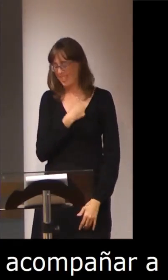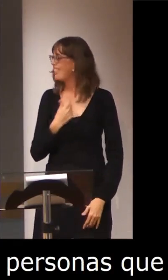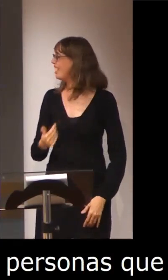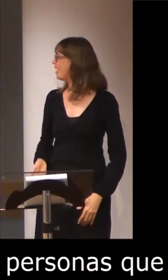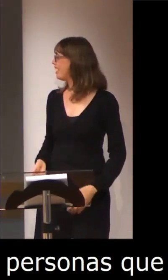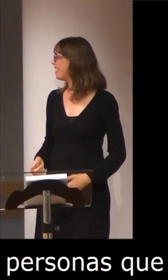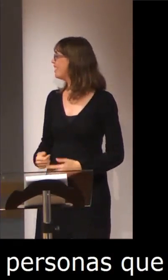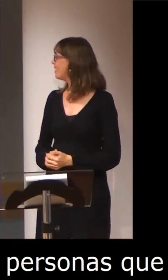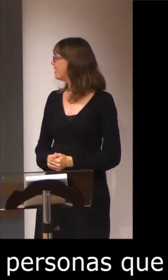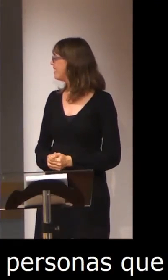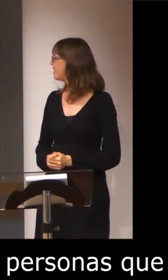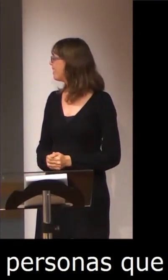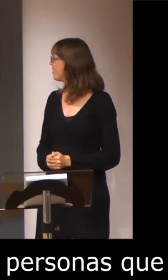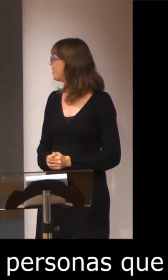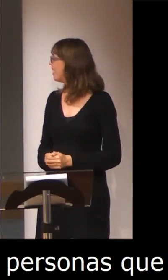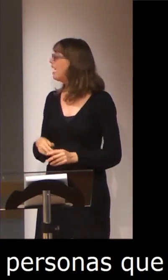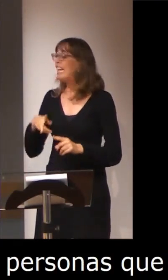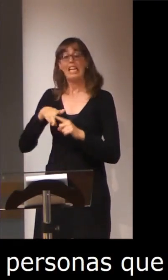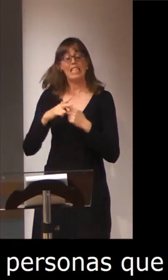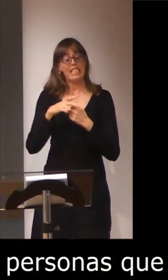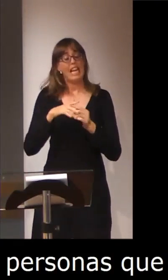sordociega. Entonces tenían que acompañarlas.